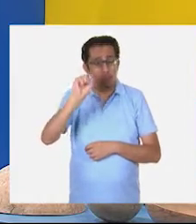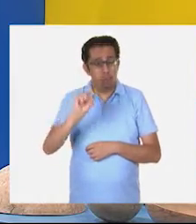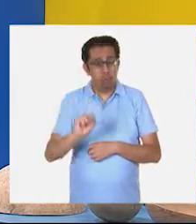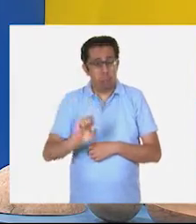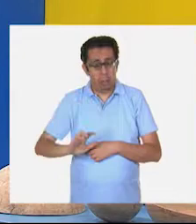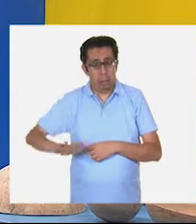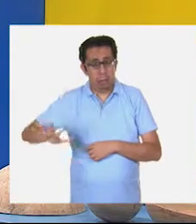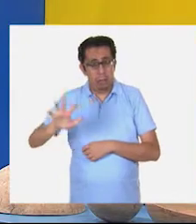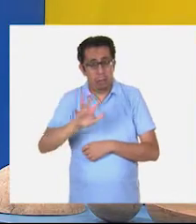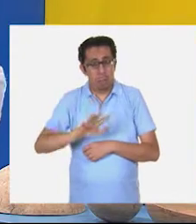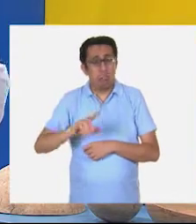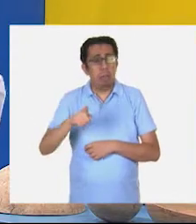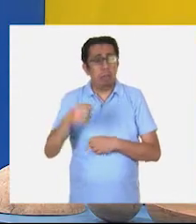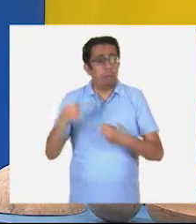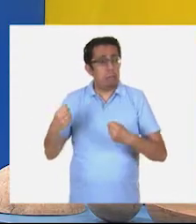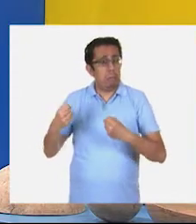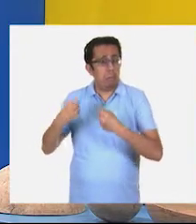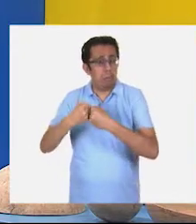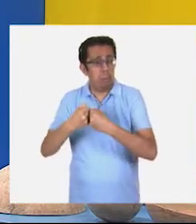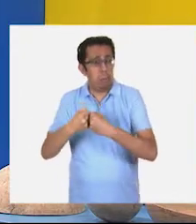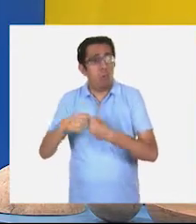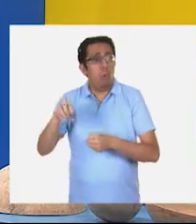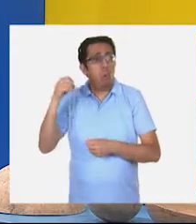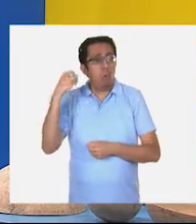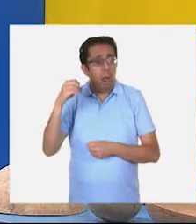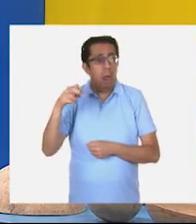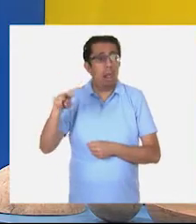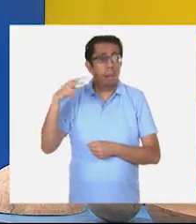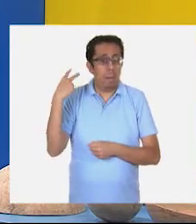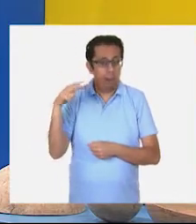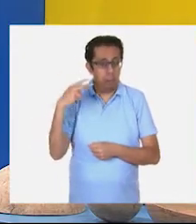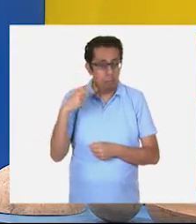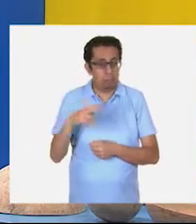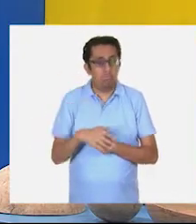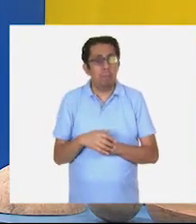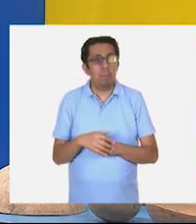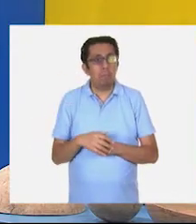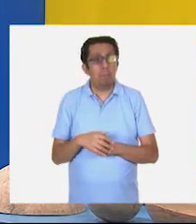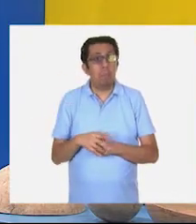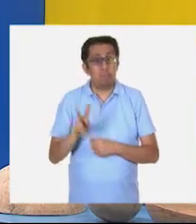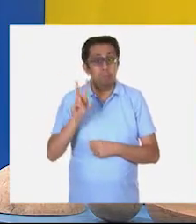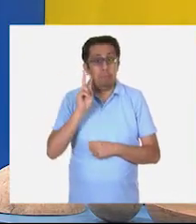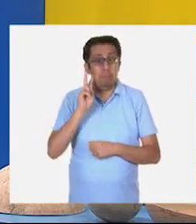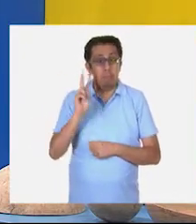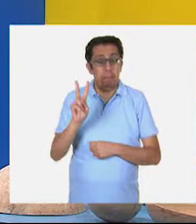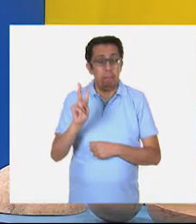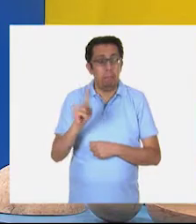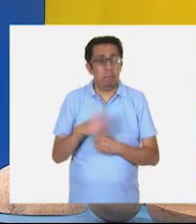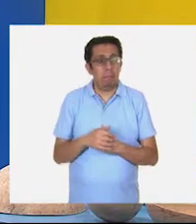colinda entre los estados de Oaxaca y Veracruz. Como vieron en la presentación,